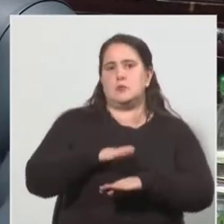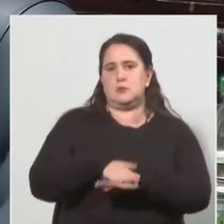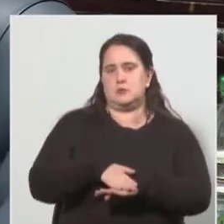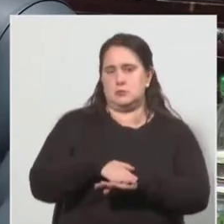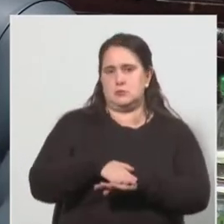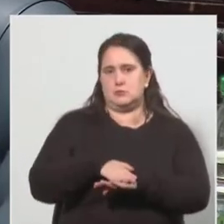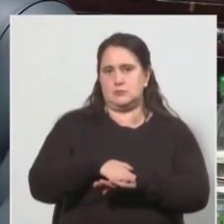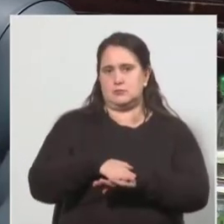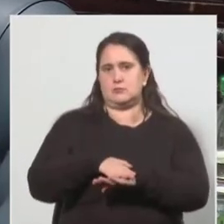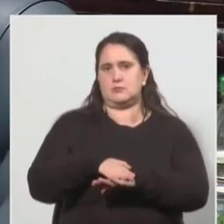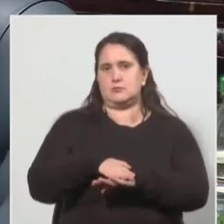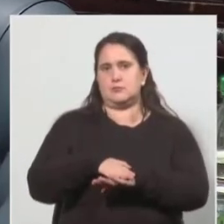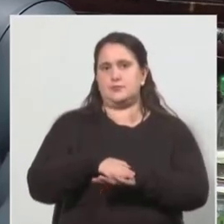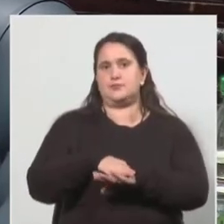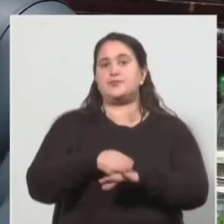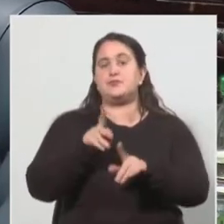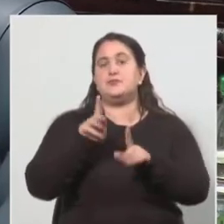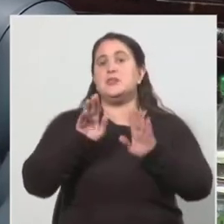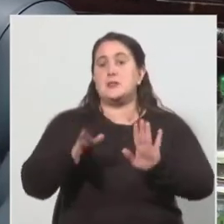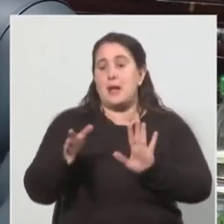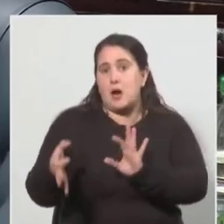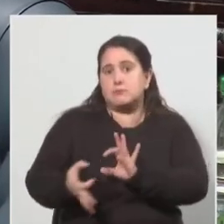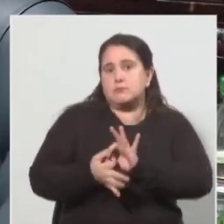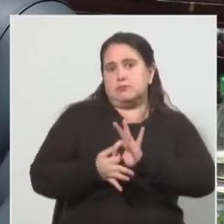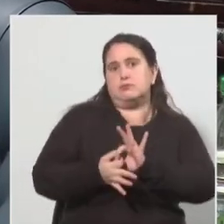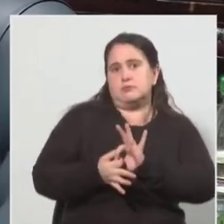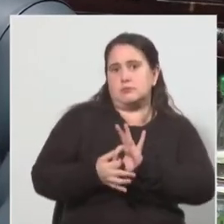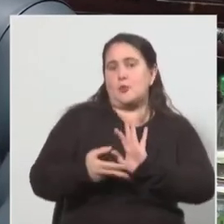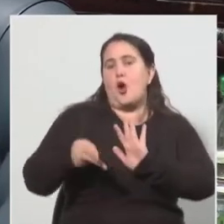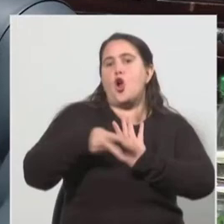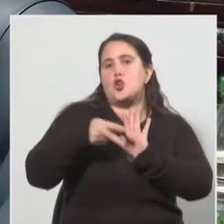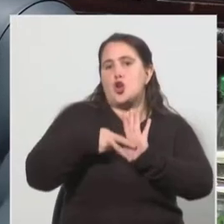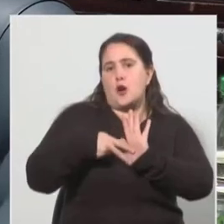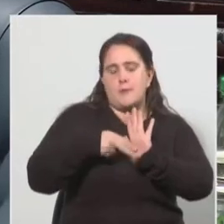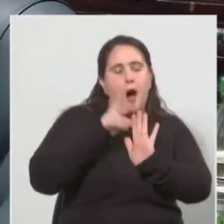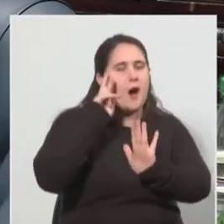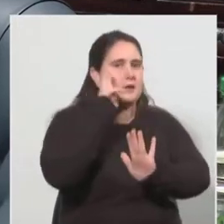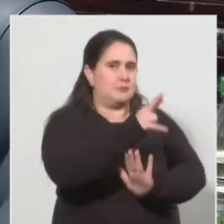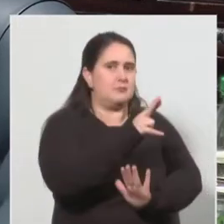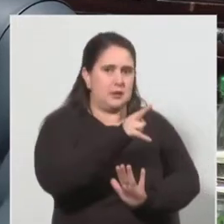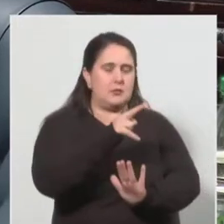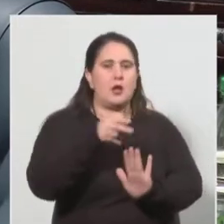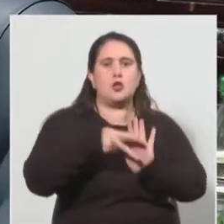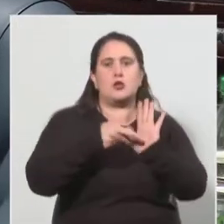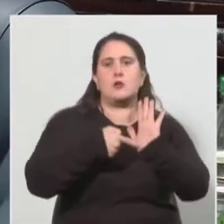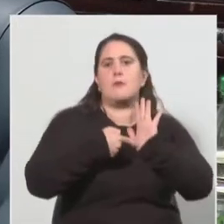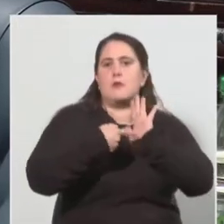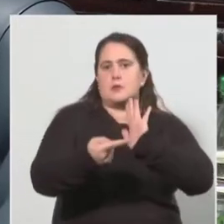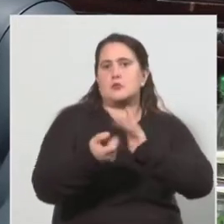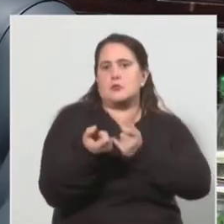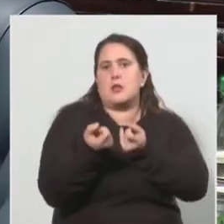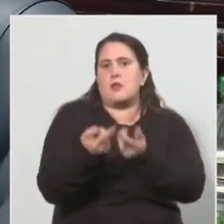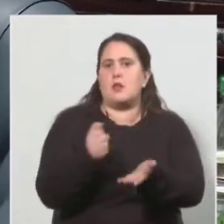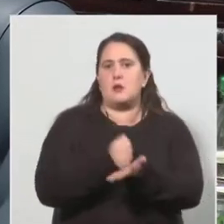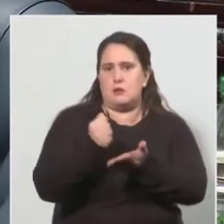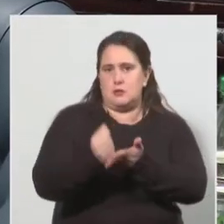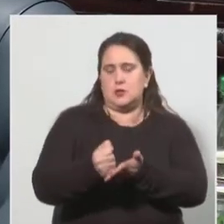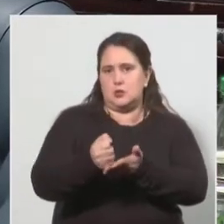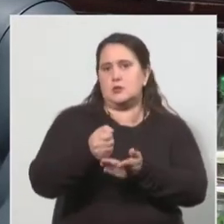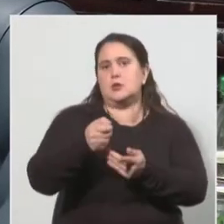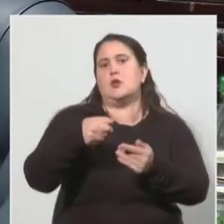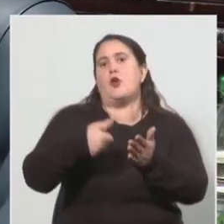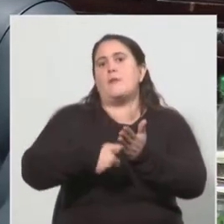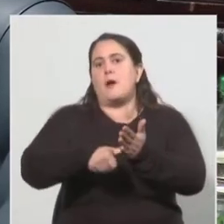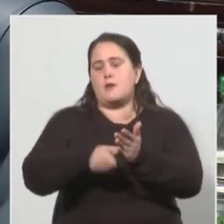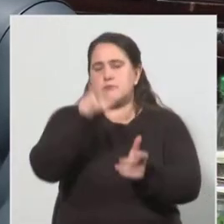competencias, conforme al espíritu de las normas que regulan la expedición de documentos de